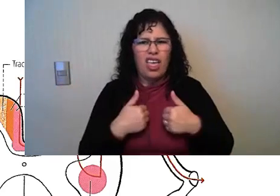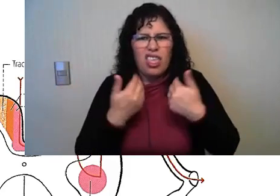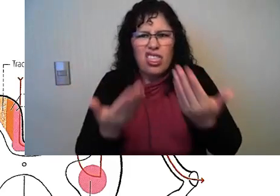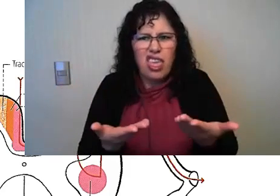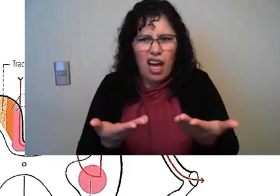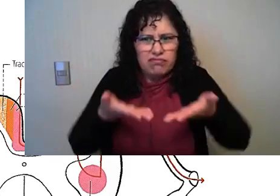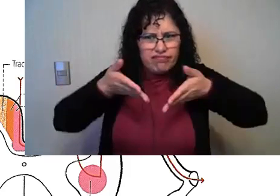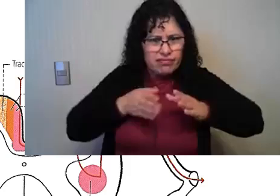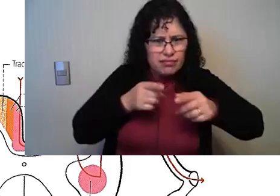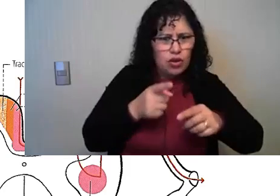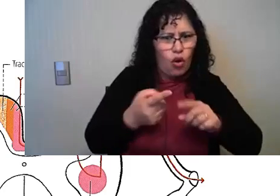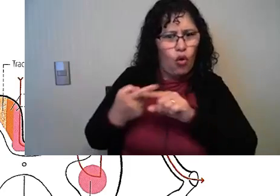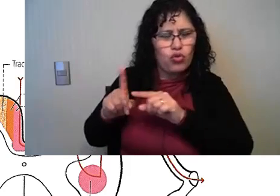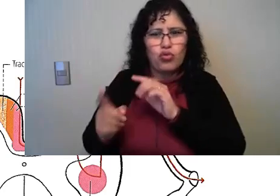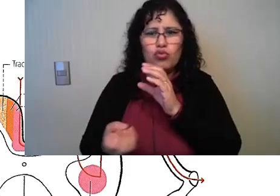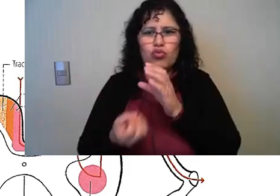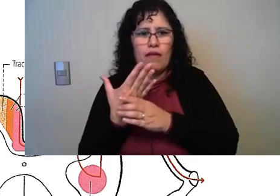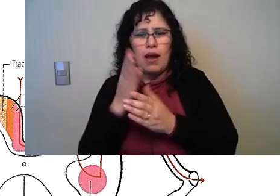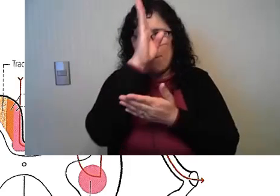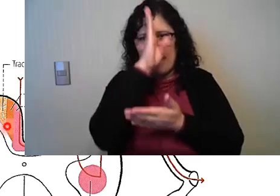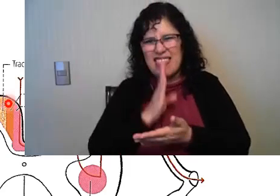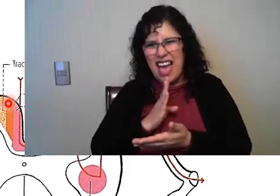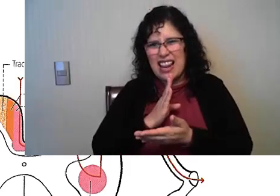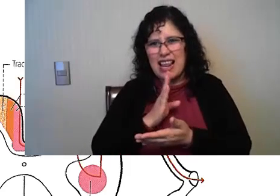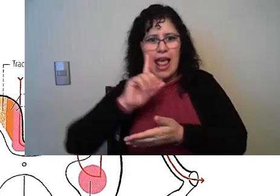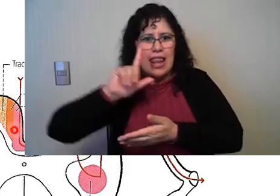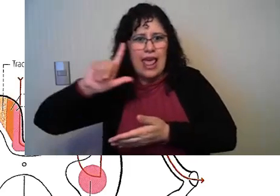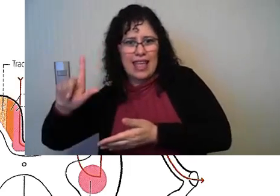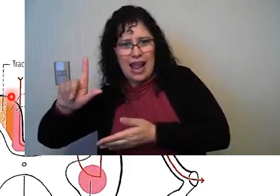¿cierto? Medial y vestíbulo espinal lateral que habíamos visto acá.